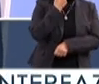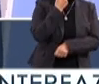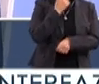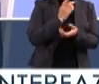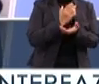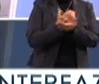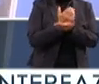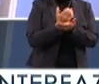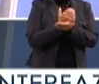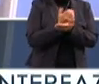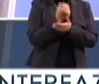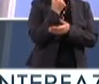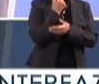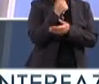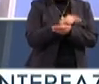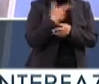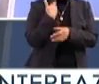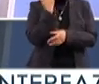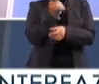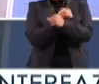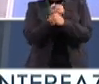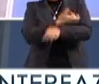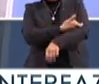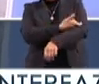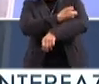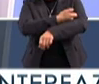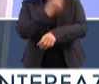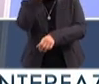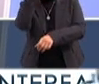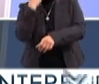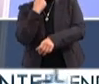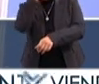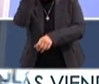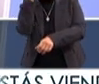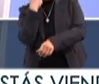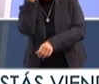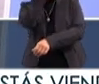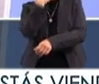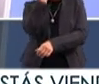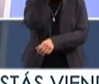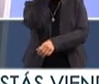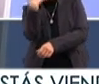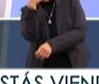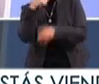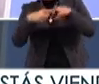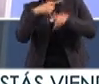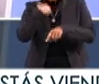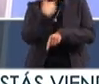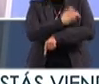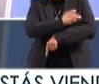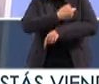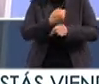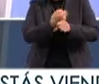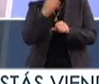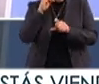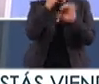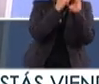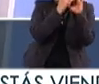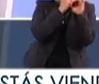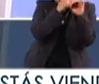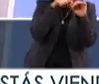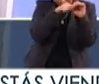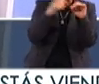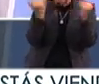un medicamento y te van sacando sangre cada media hora cada hora cada dos horas para saber si